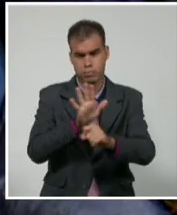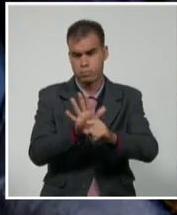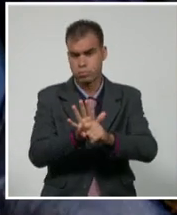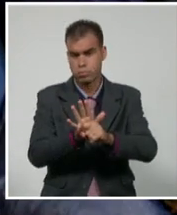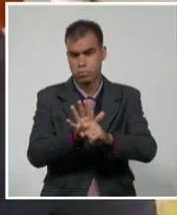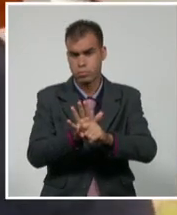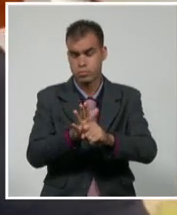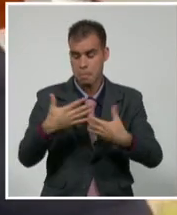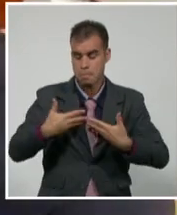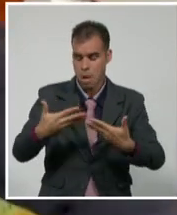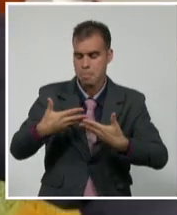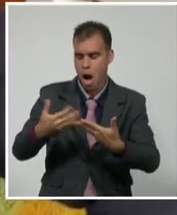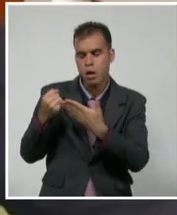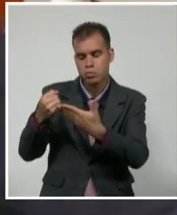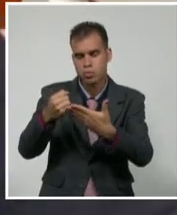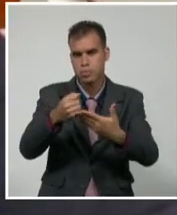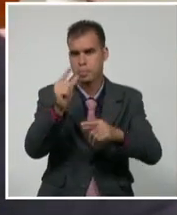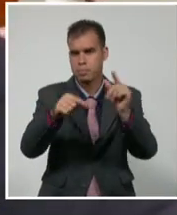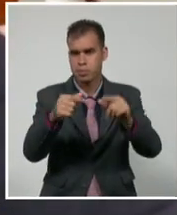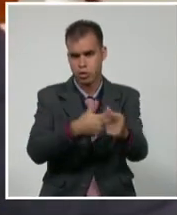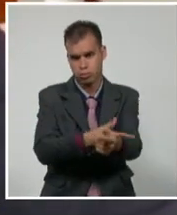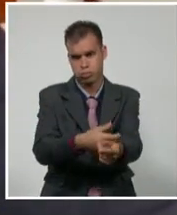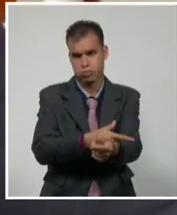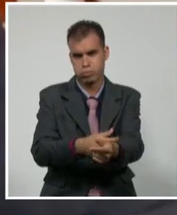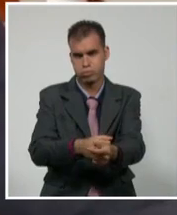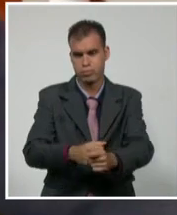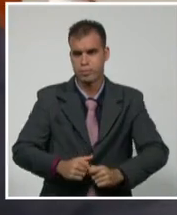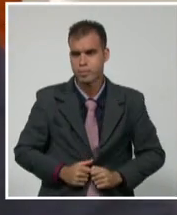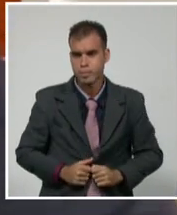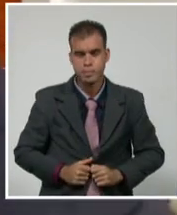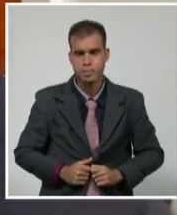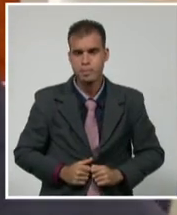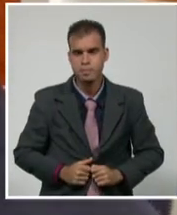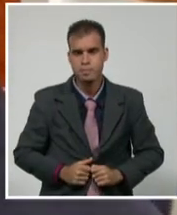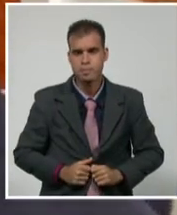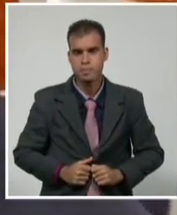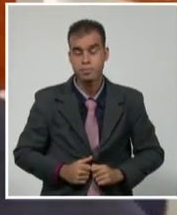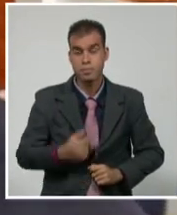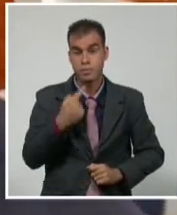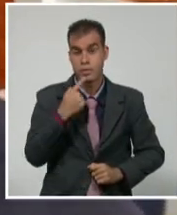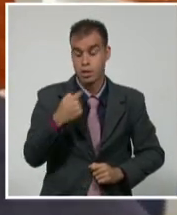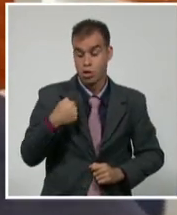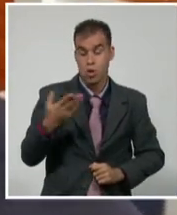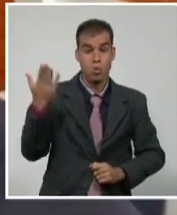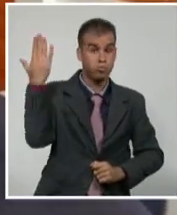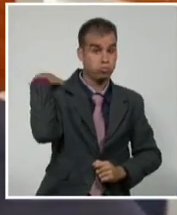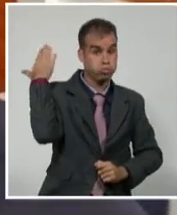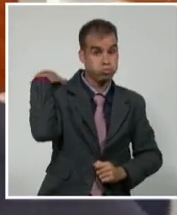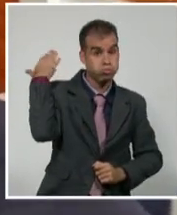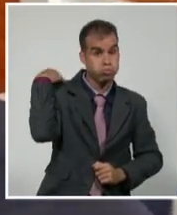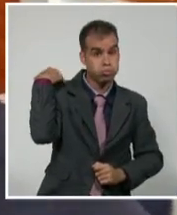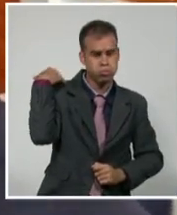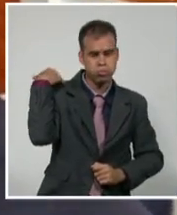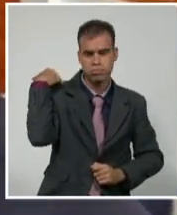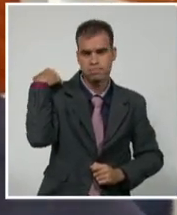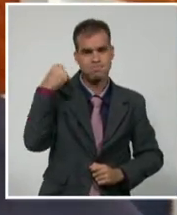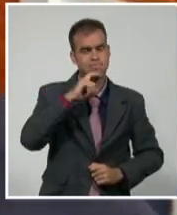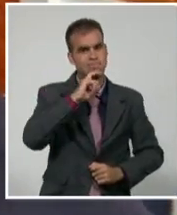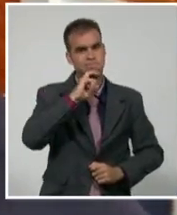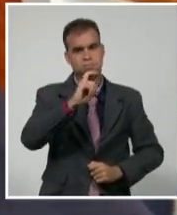solidaridad humana. Yo agarré una neumonía de pulmón derecho, también tuve una